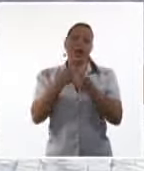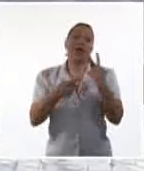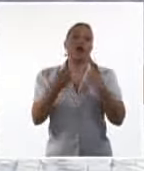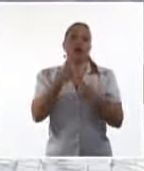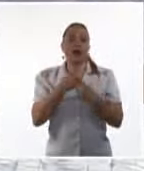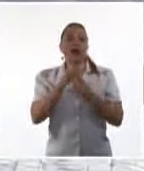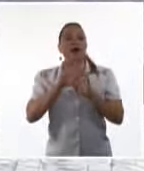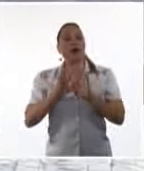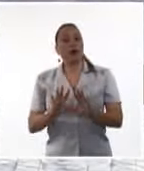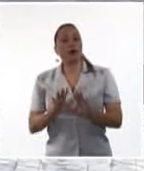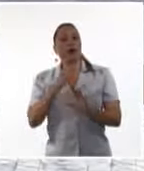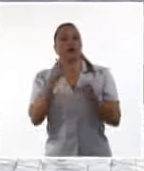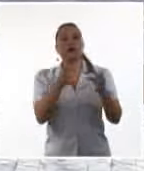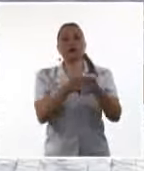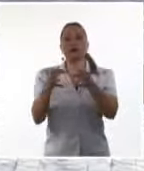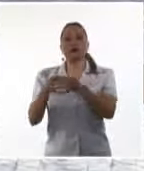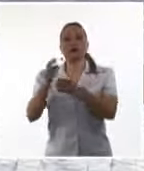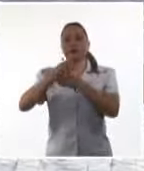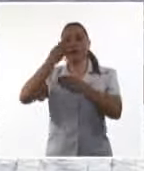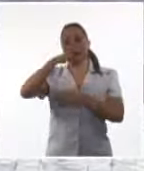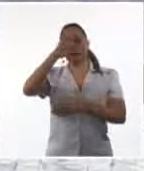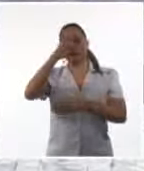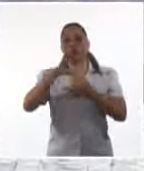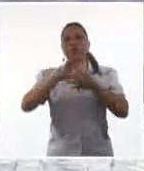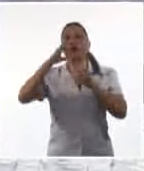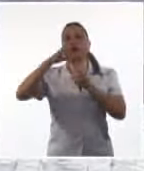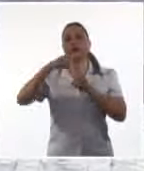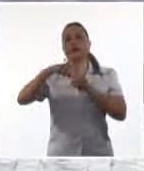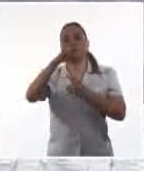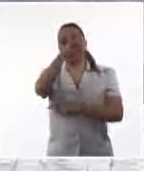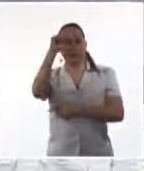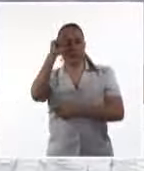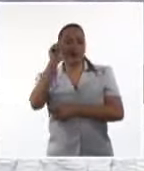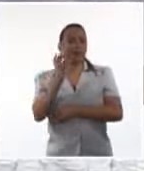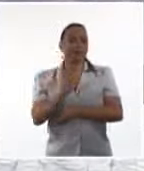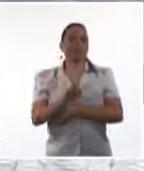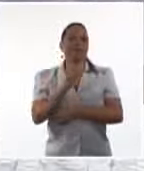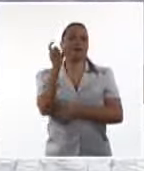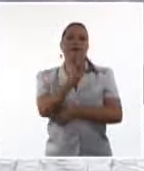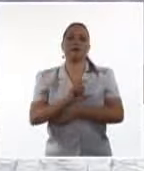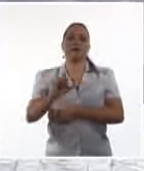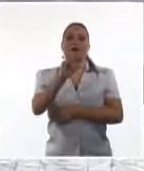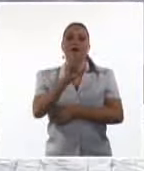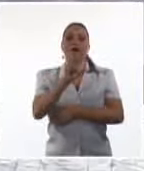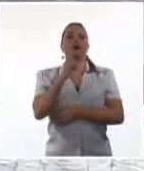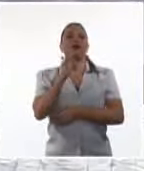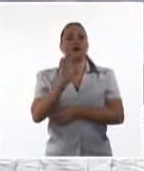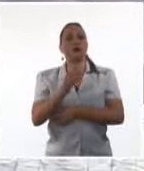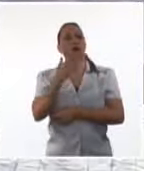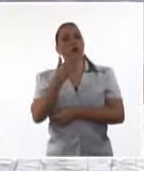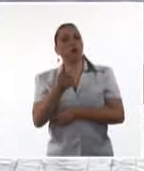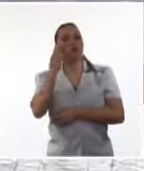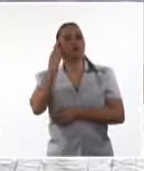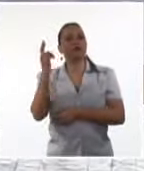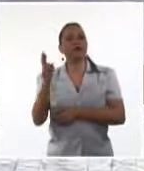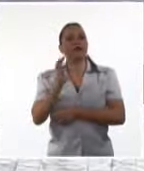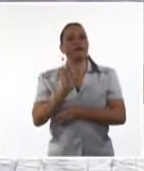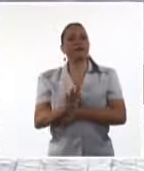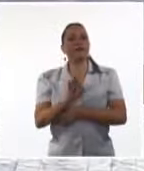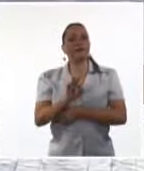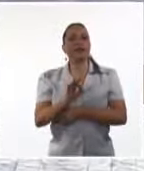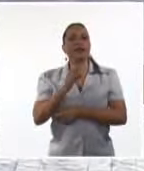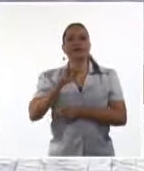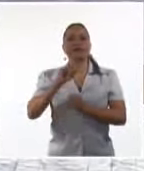acecho a los equipos de Santiago de Cuba, Guantánamo, Santi Espíritus y por supuesto Camagüey, que vale recordar ha reinado de forma consecutiva